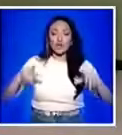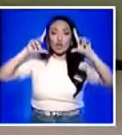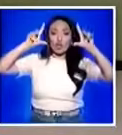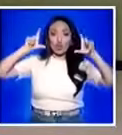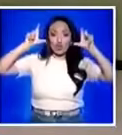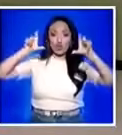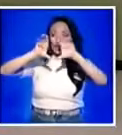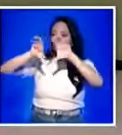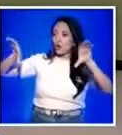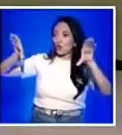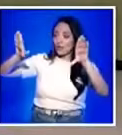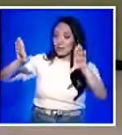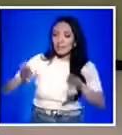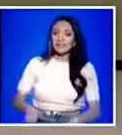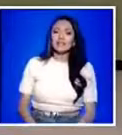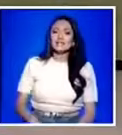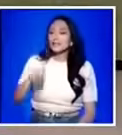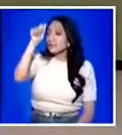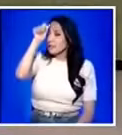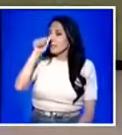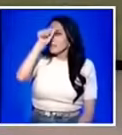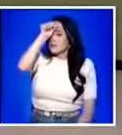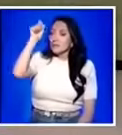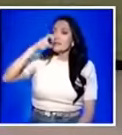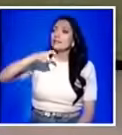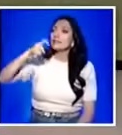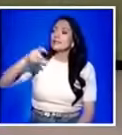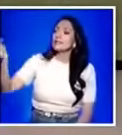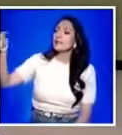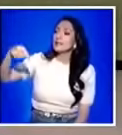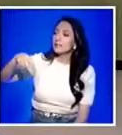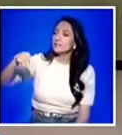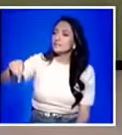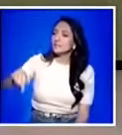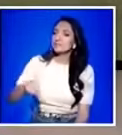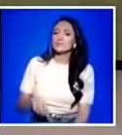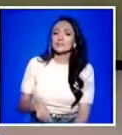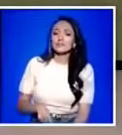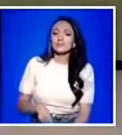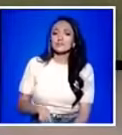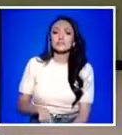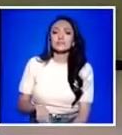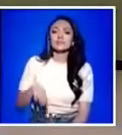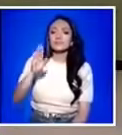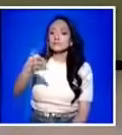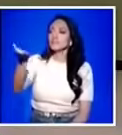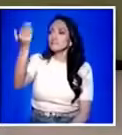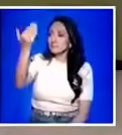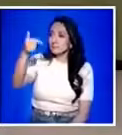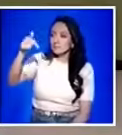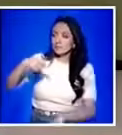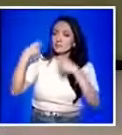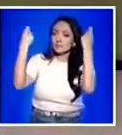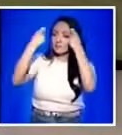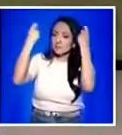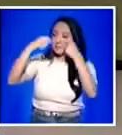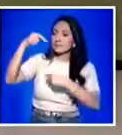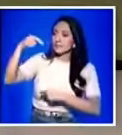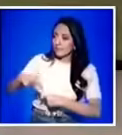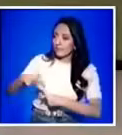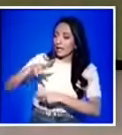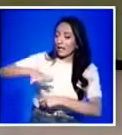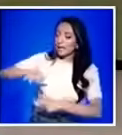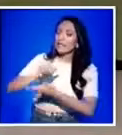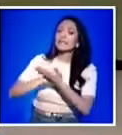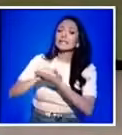foto del recuerdo porque el día domingo tenemos que estar acá. Sí, invitados, eso iba a preguntar, todos los capitalinos, para que asistan a esta fiesta deportiva en el barrio